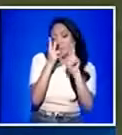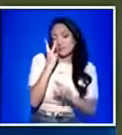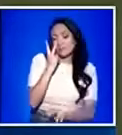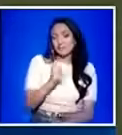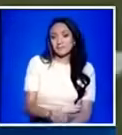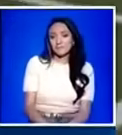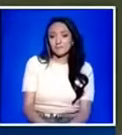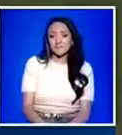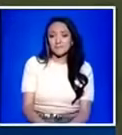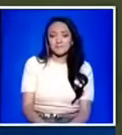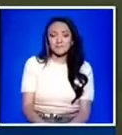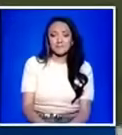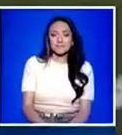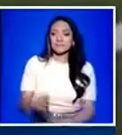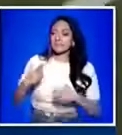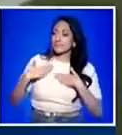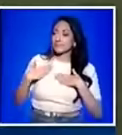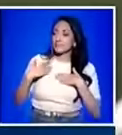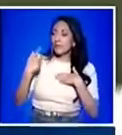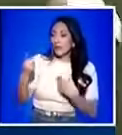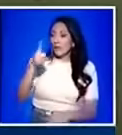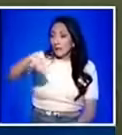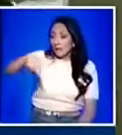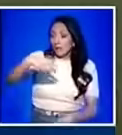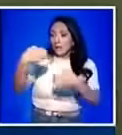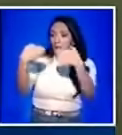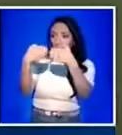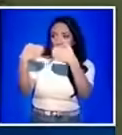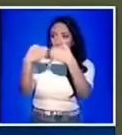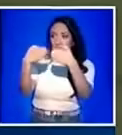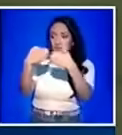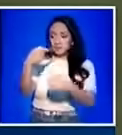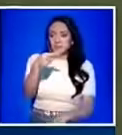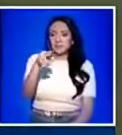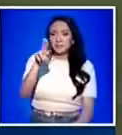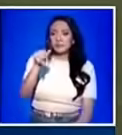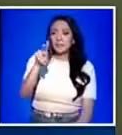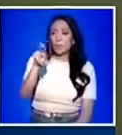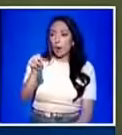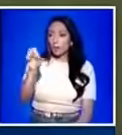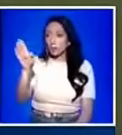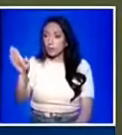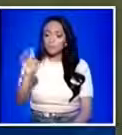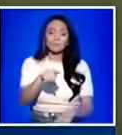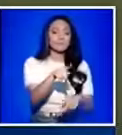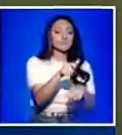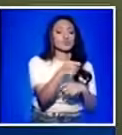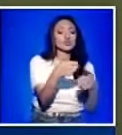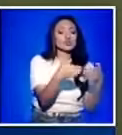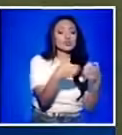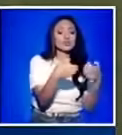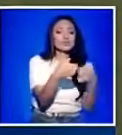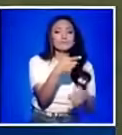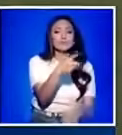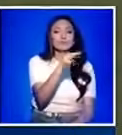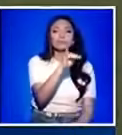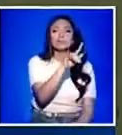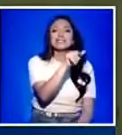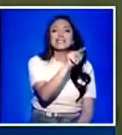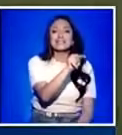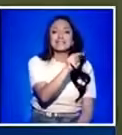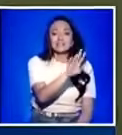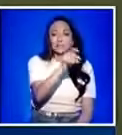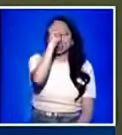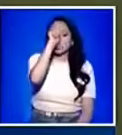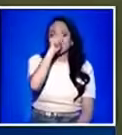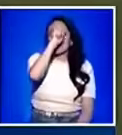bien, felicitaciones a todos, al equipo de Guano y también al Milan, que en este momento están ya calentando para lo que será el día